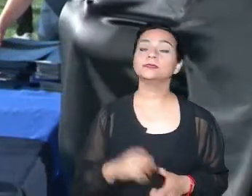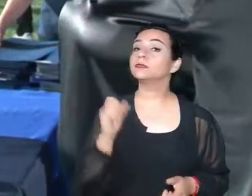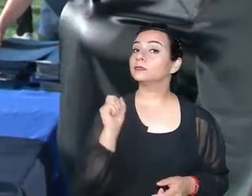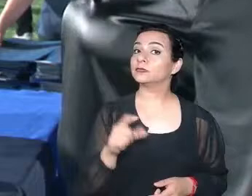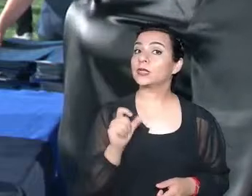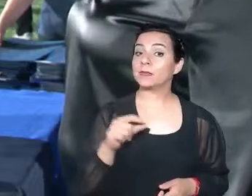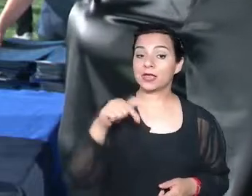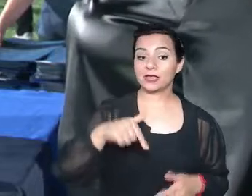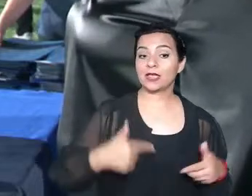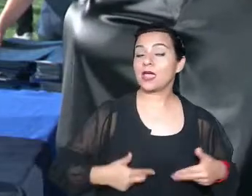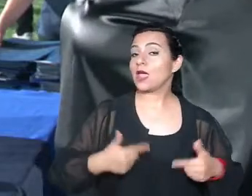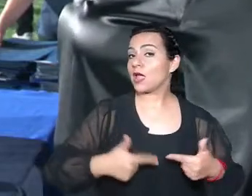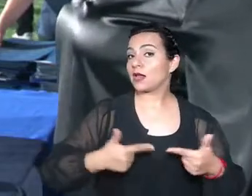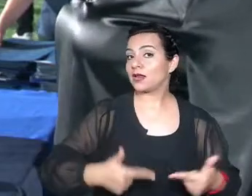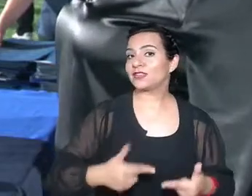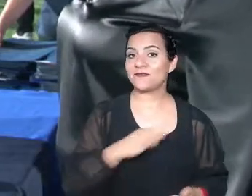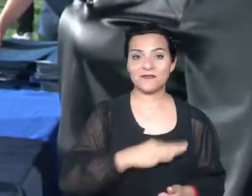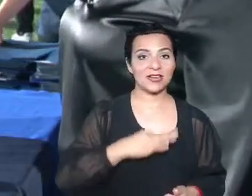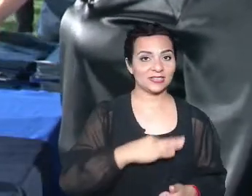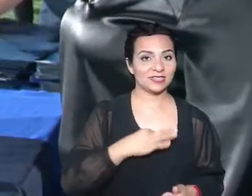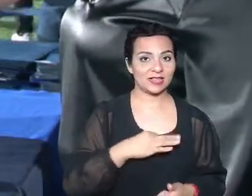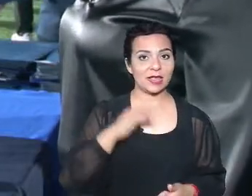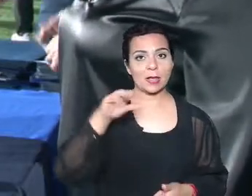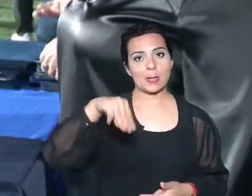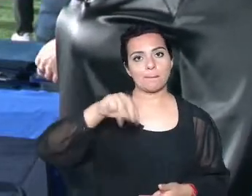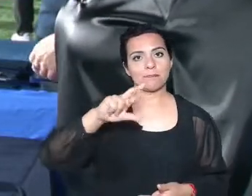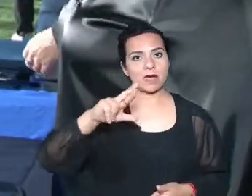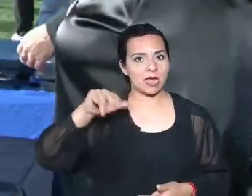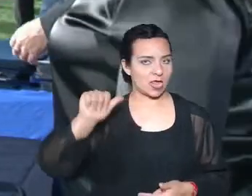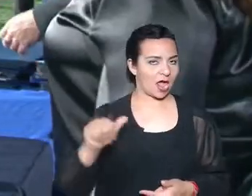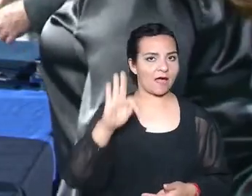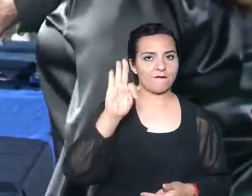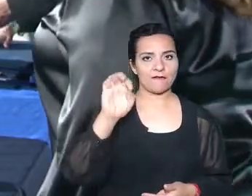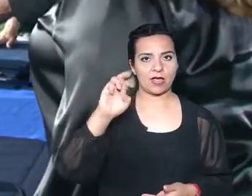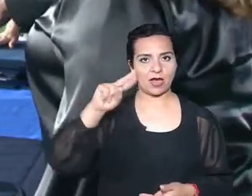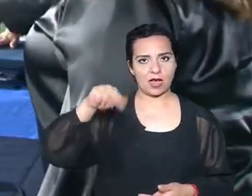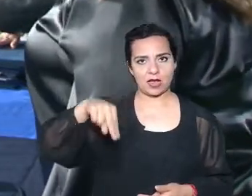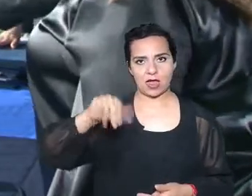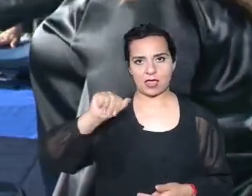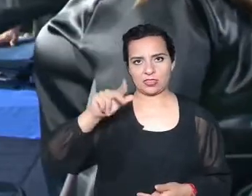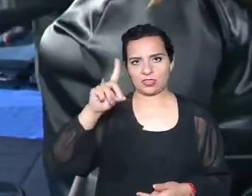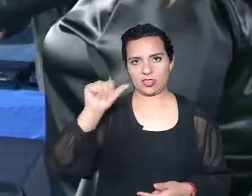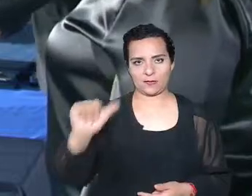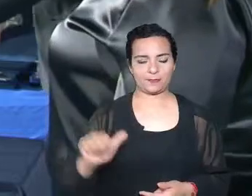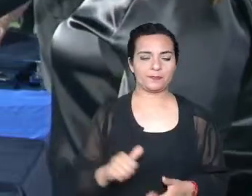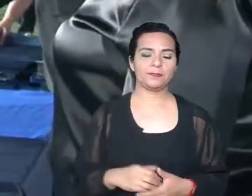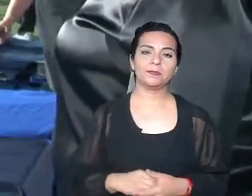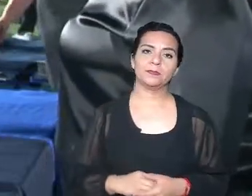Integrante de esta generación, felicitamos a María Fernanda Limón Vieira.